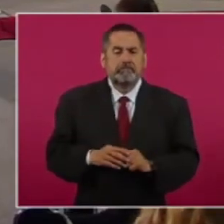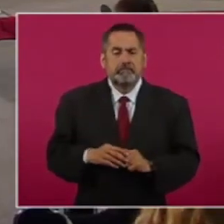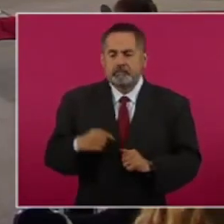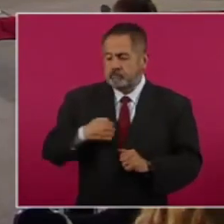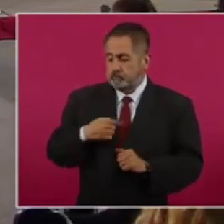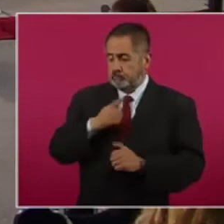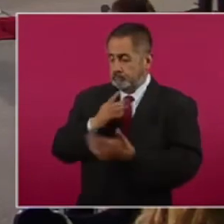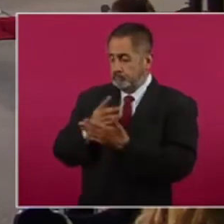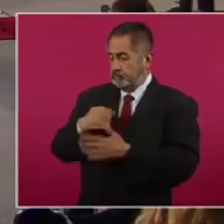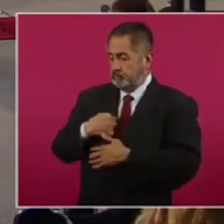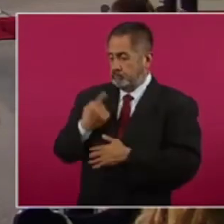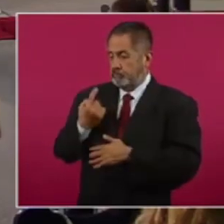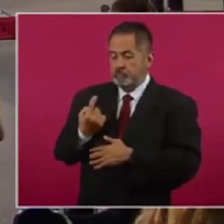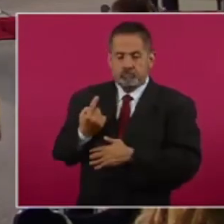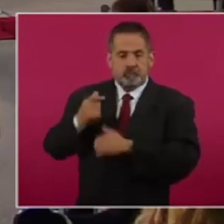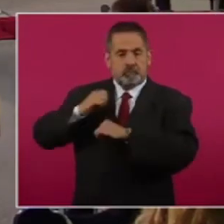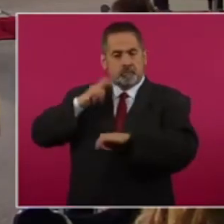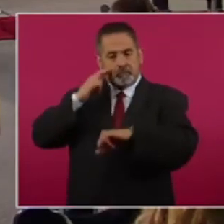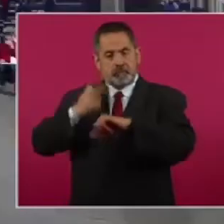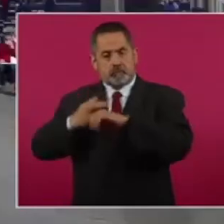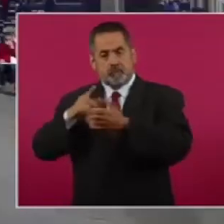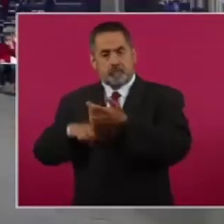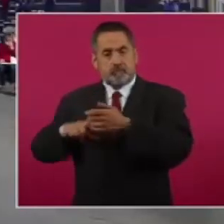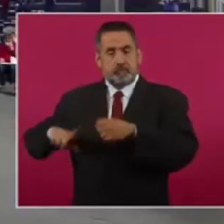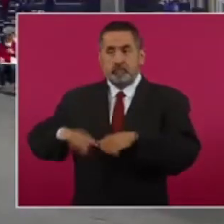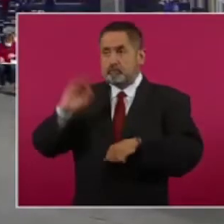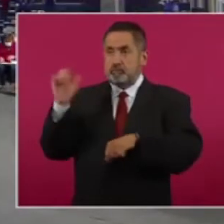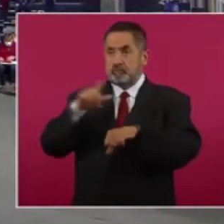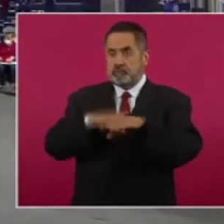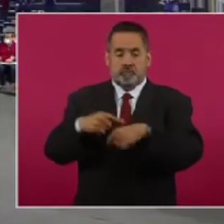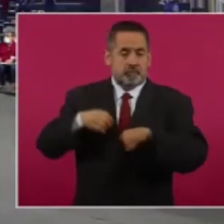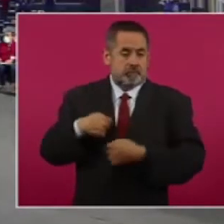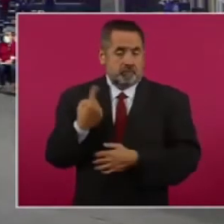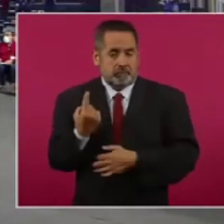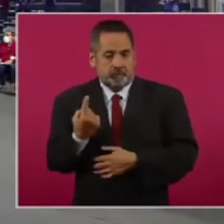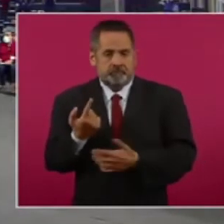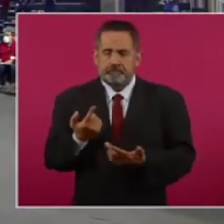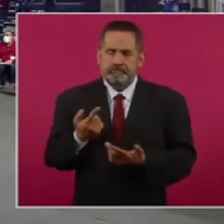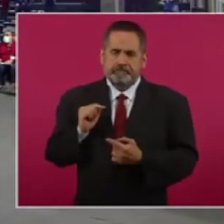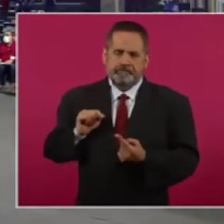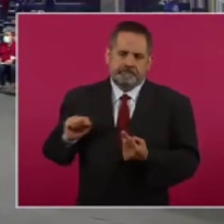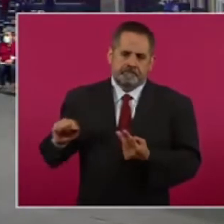solo el titular del Ejecutivo Federal.